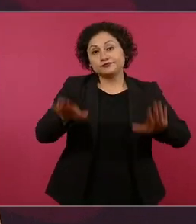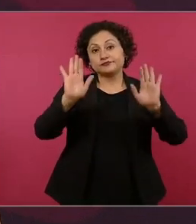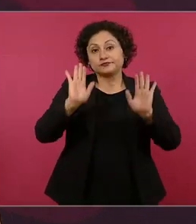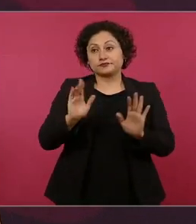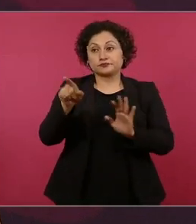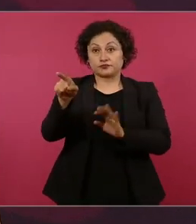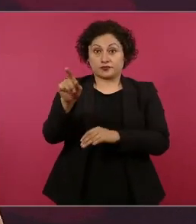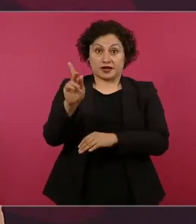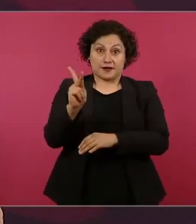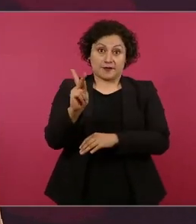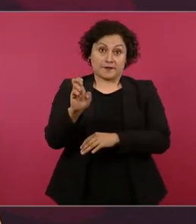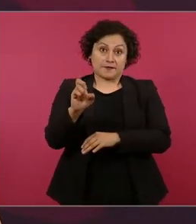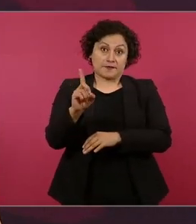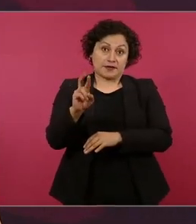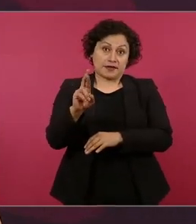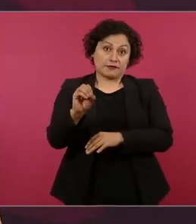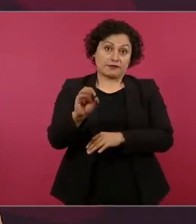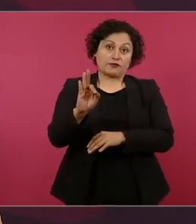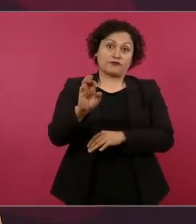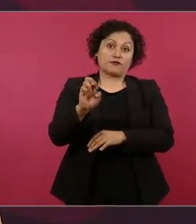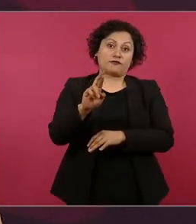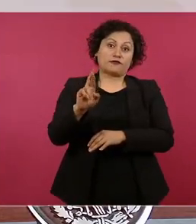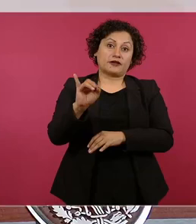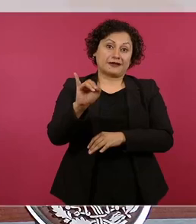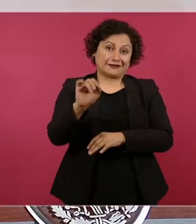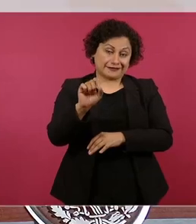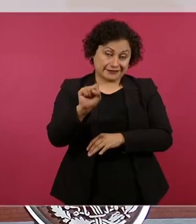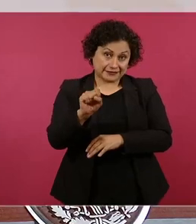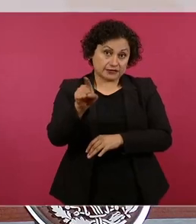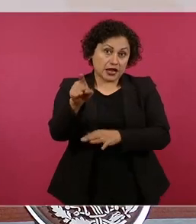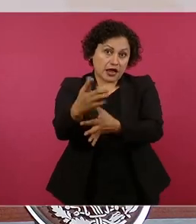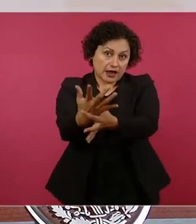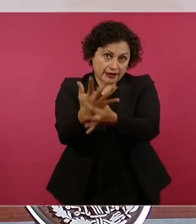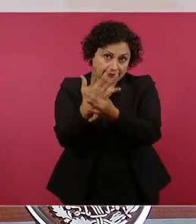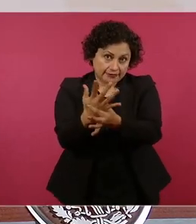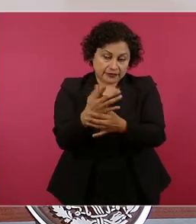Mola por Roberto Madrazo que también está en contra